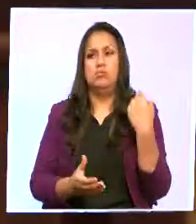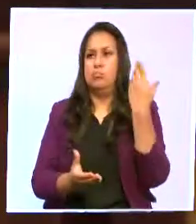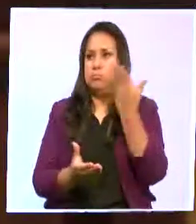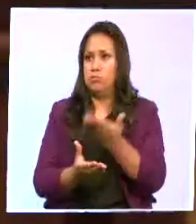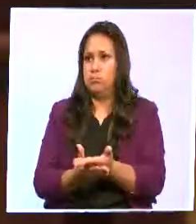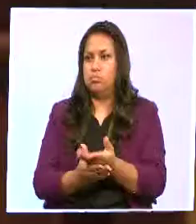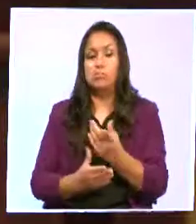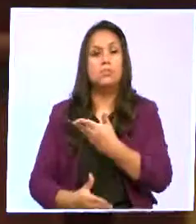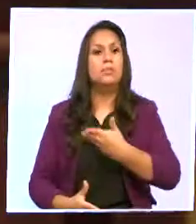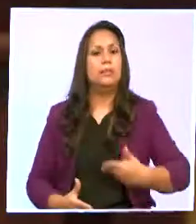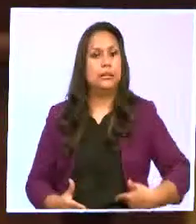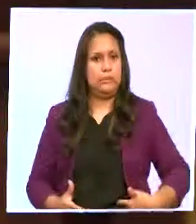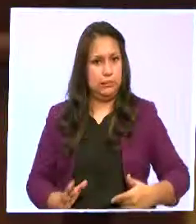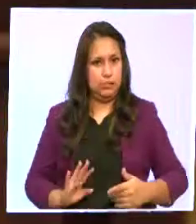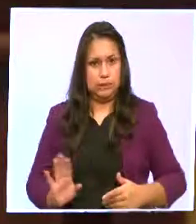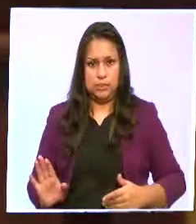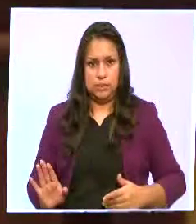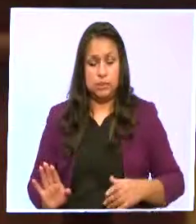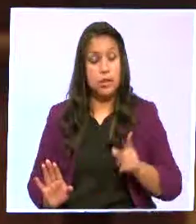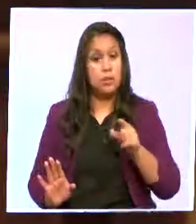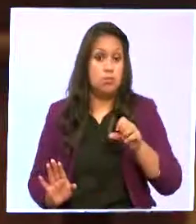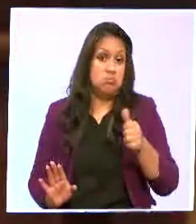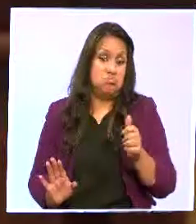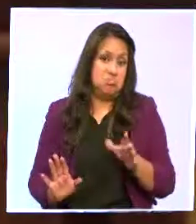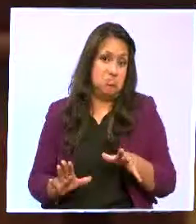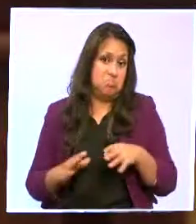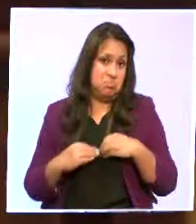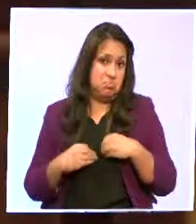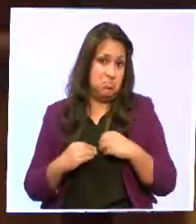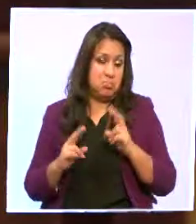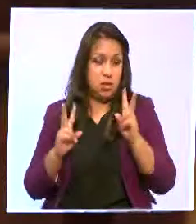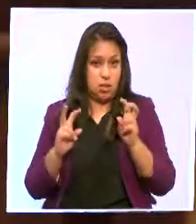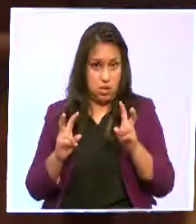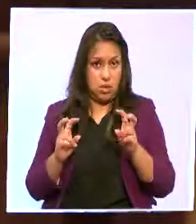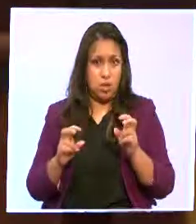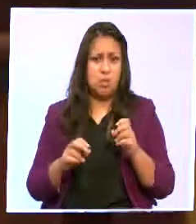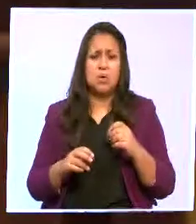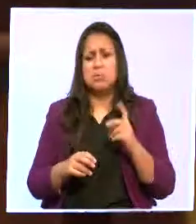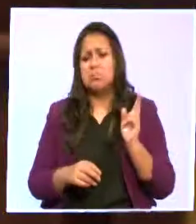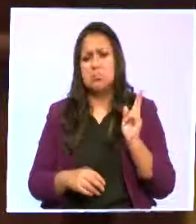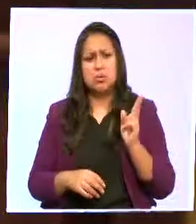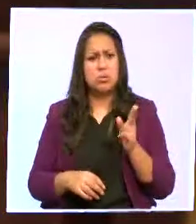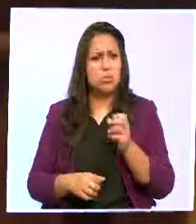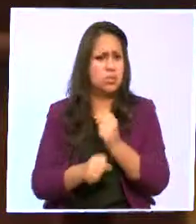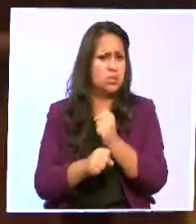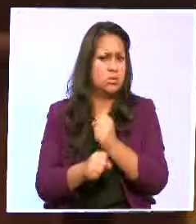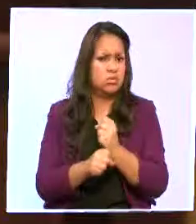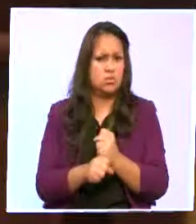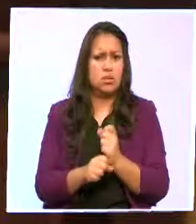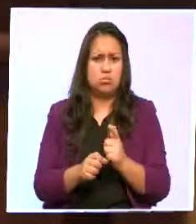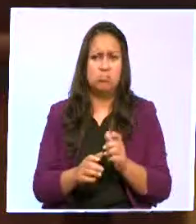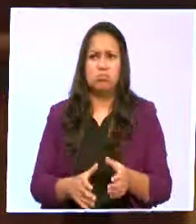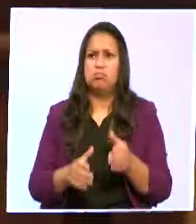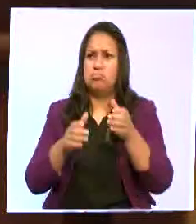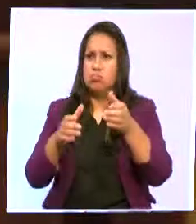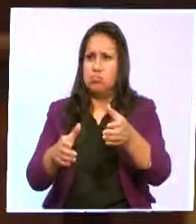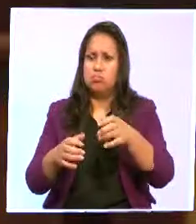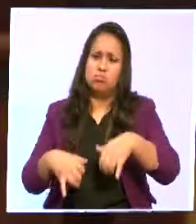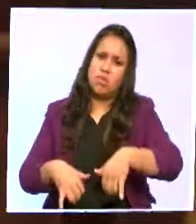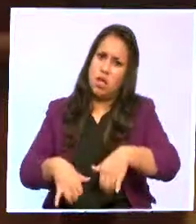la república pero qué es lo que se hace se lo acoge inmediatamente porque son temas que los hemos venido trabajando y se lo presenta para que siga el curso